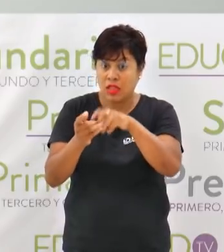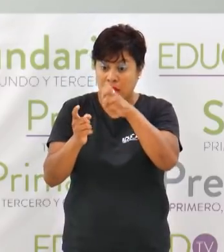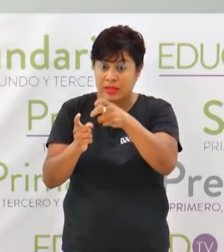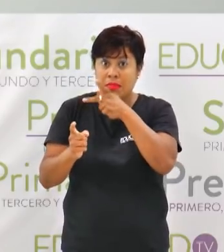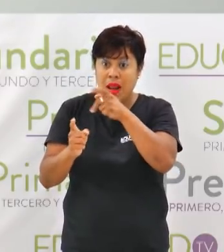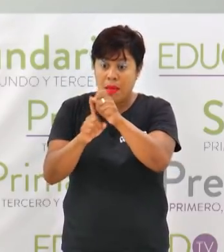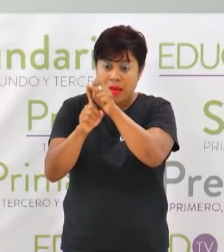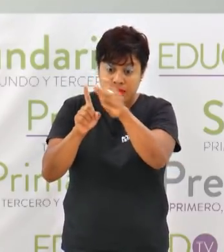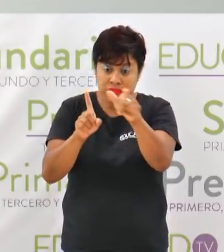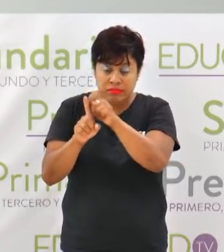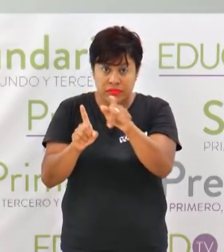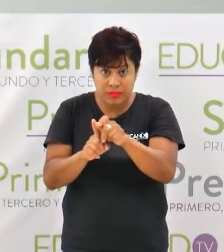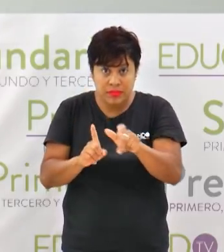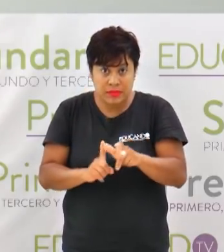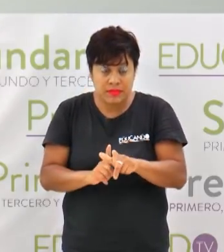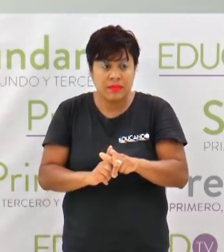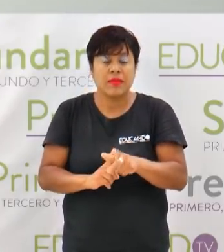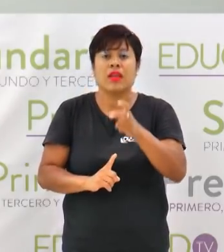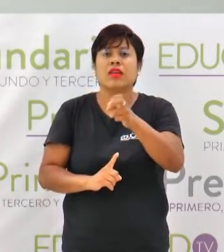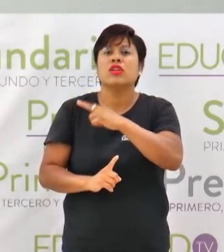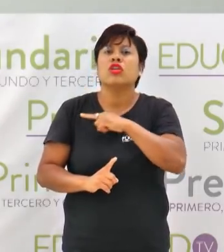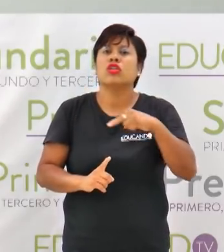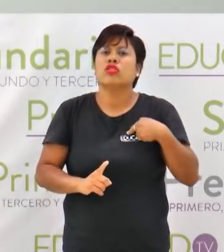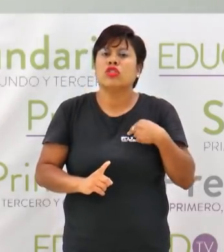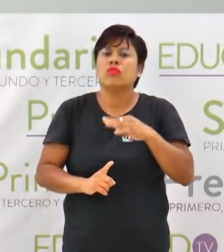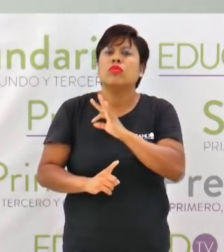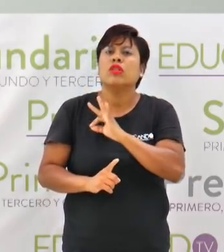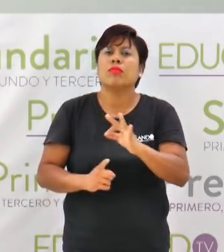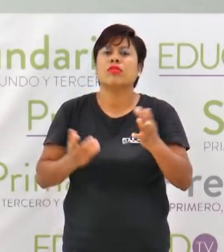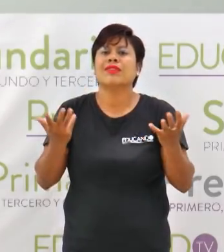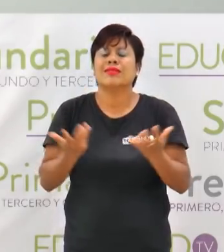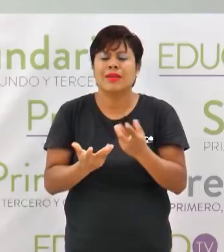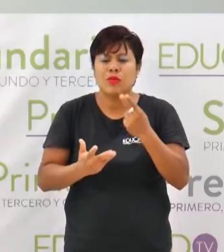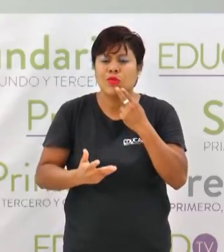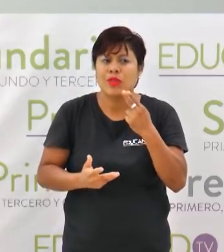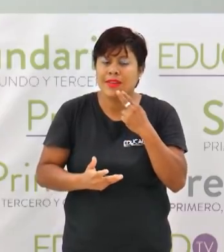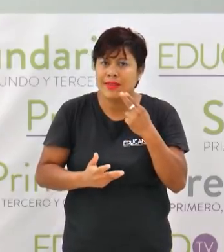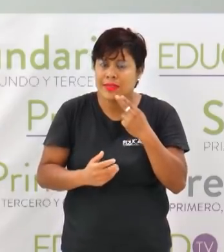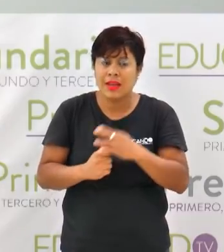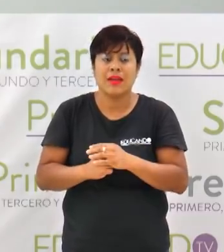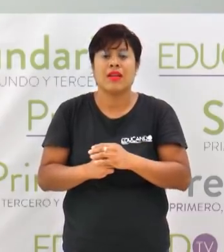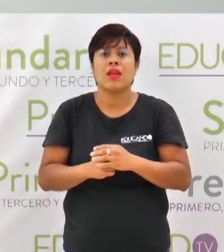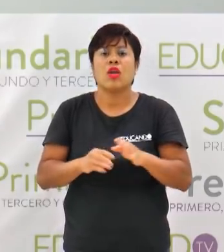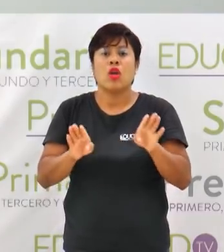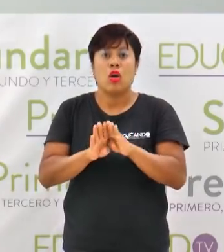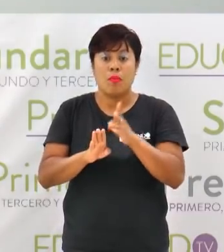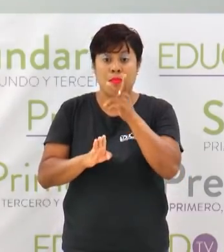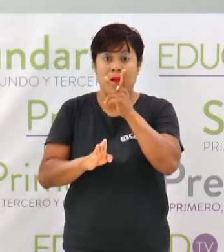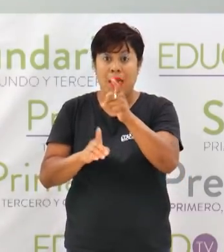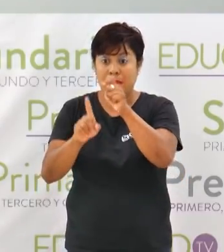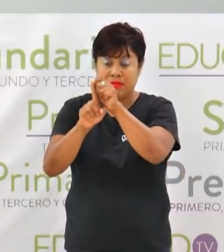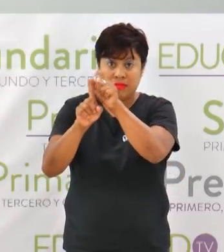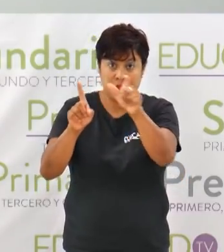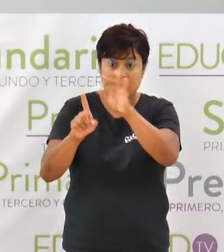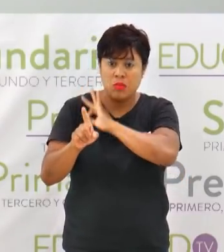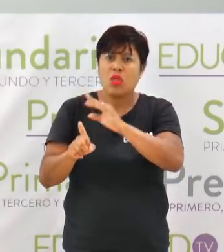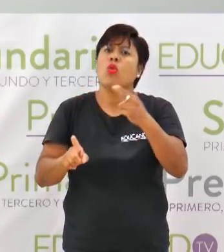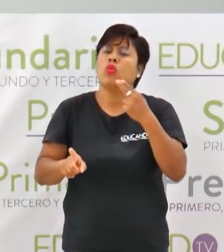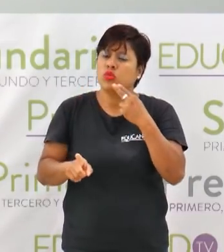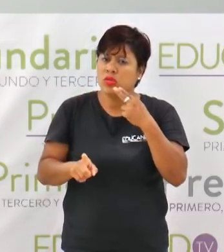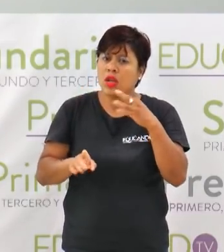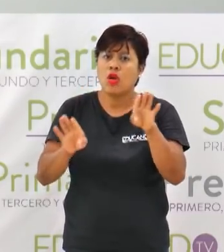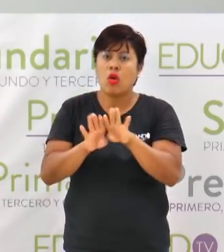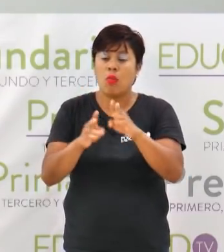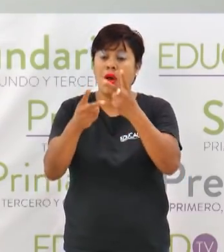de estas frases o de estas oraciones vamos a tratar de utilizar tanto las frases preposicionales que